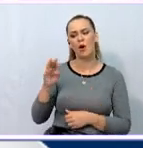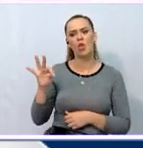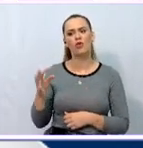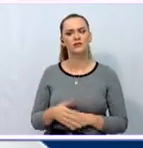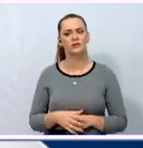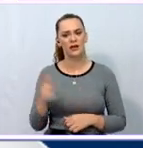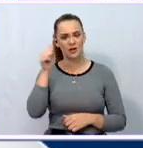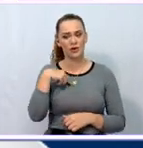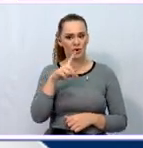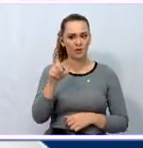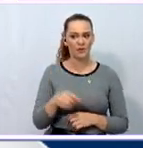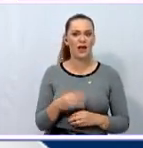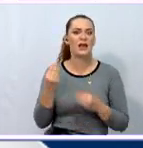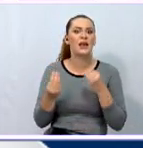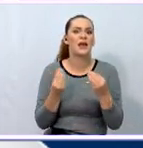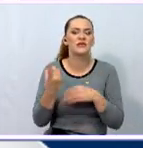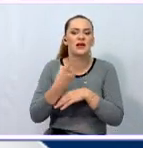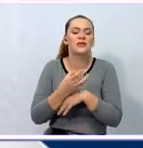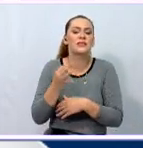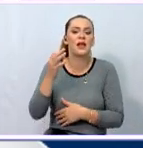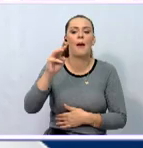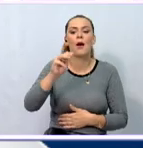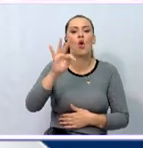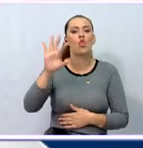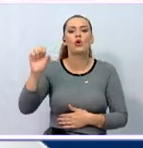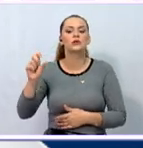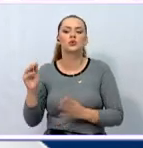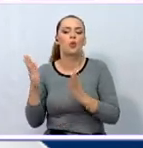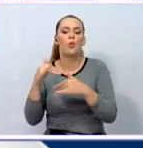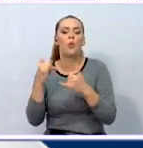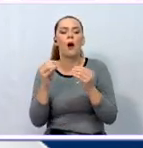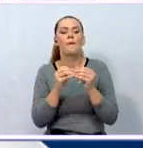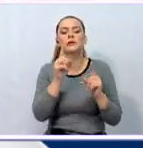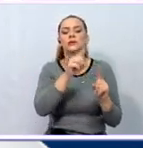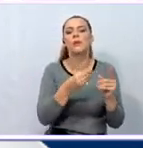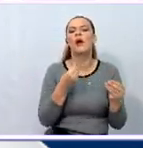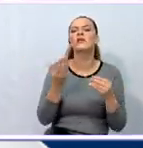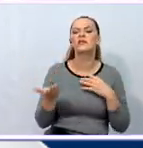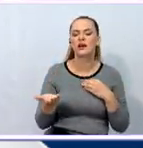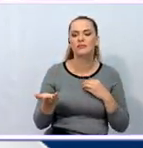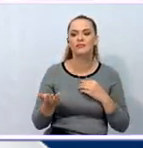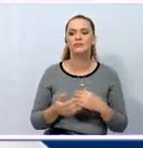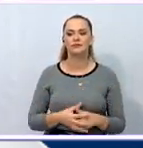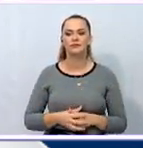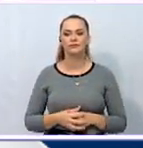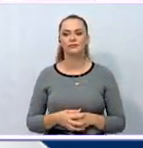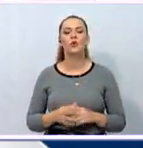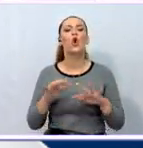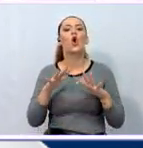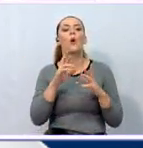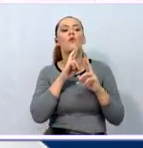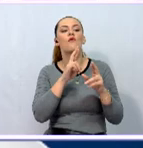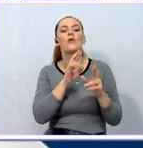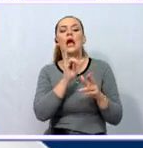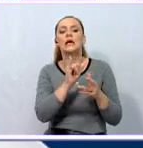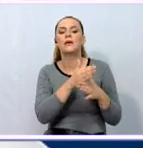Torres que iba a ser el día en que Mariano Torres ya no pudiera jugar más con el deportivo Saprissa qué iban a hacer cómo iban a